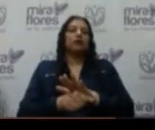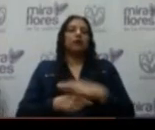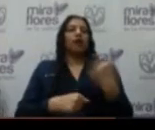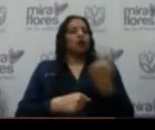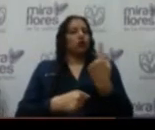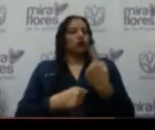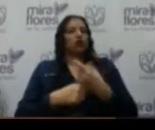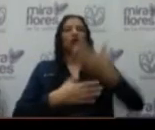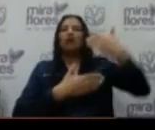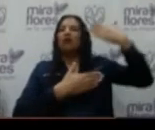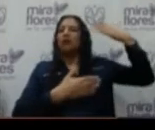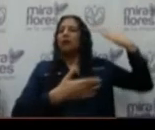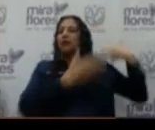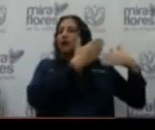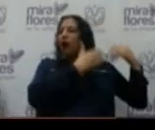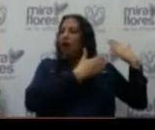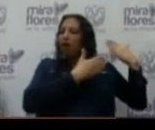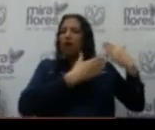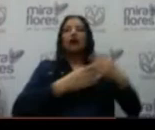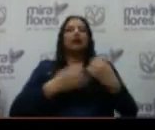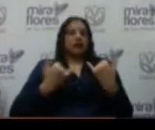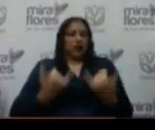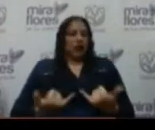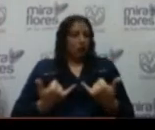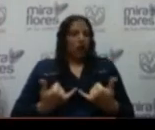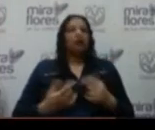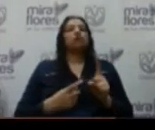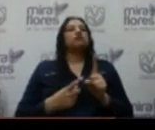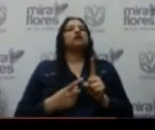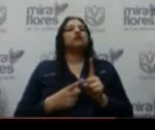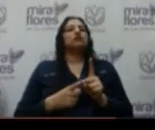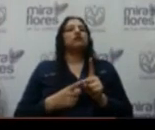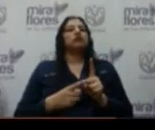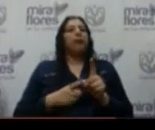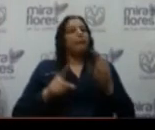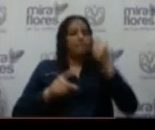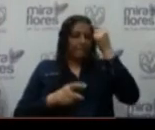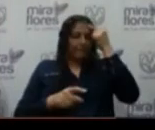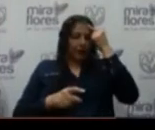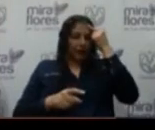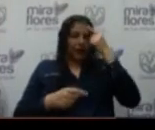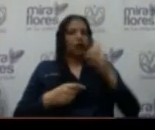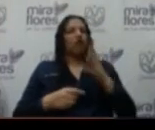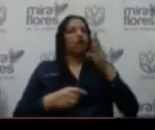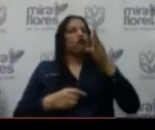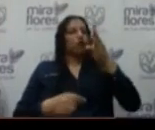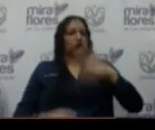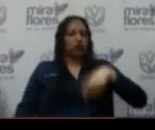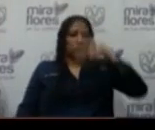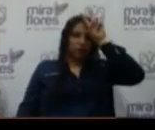solo con su pasado y con el presente, sino también con el futuro.